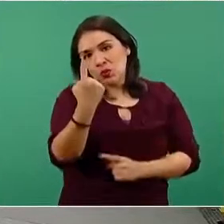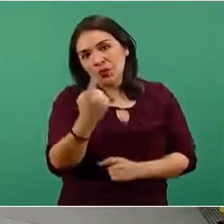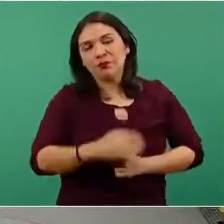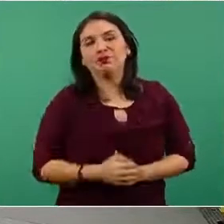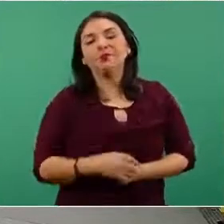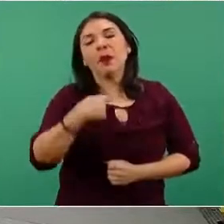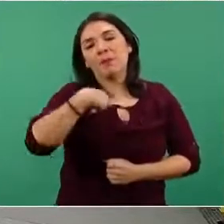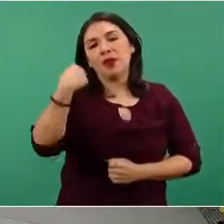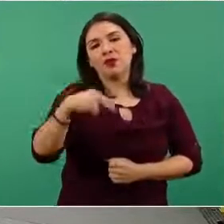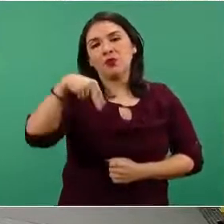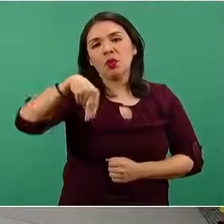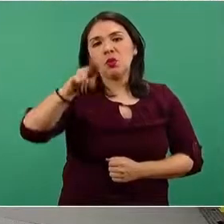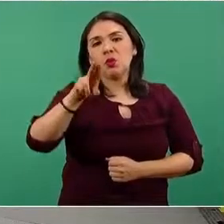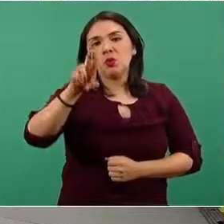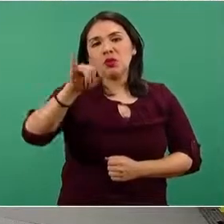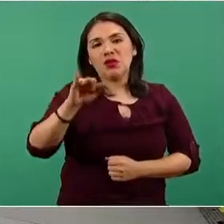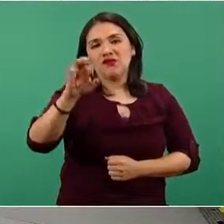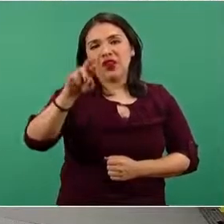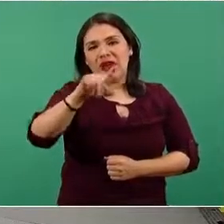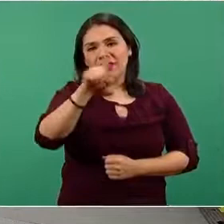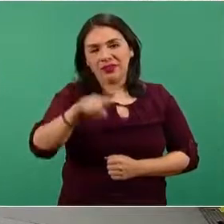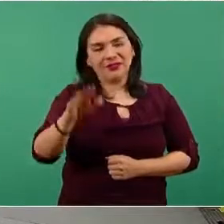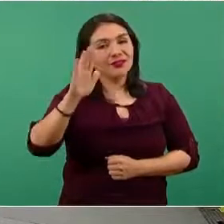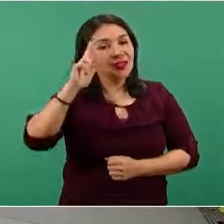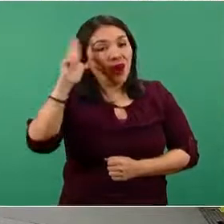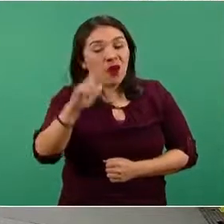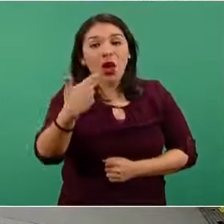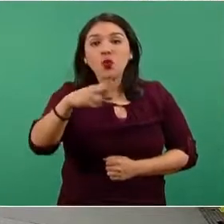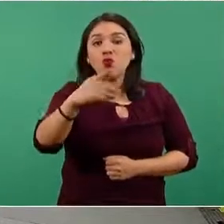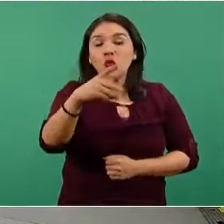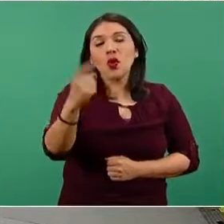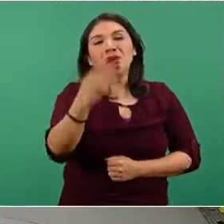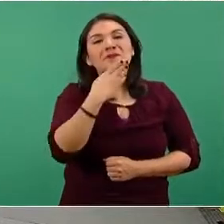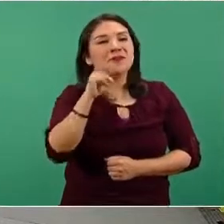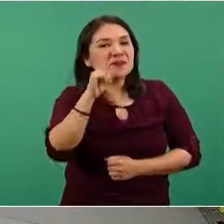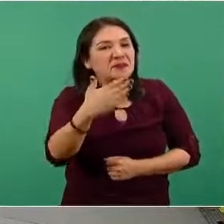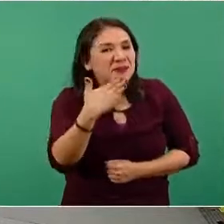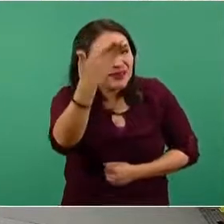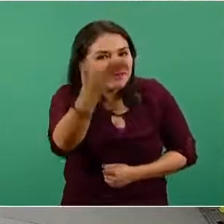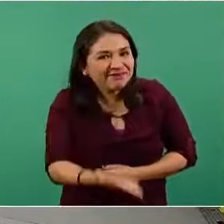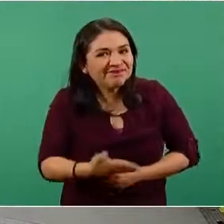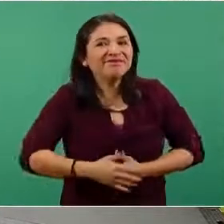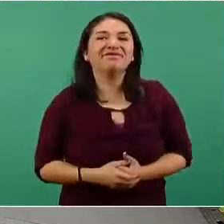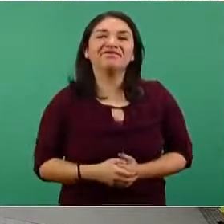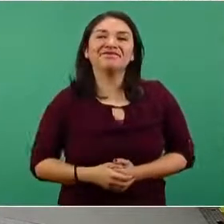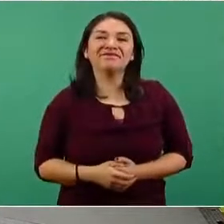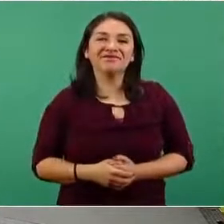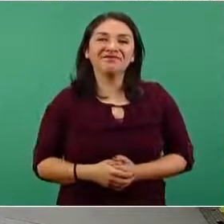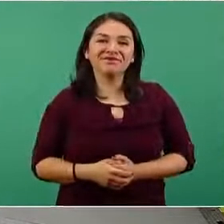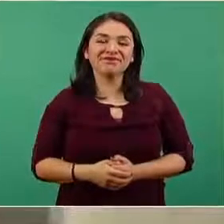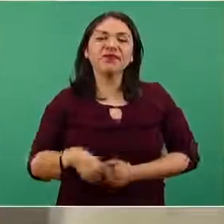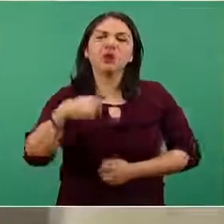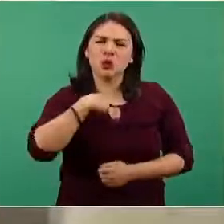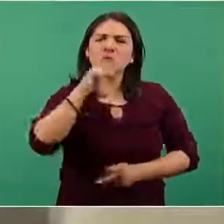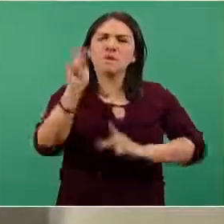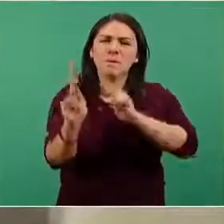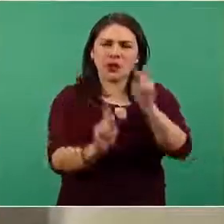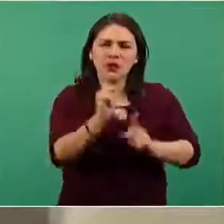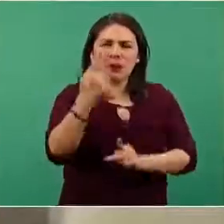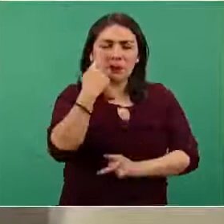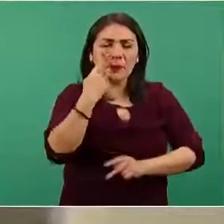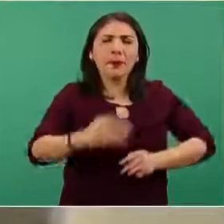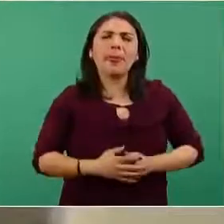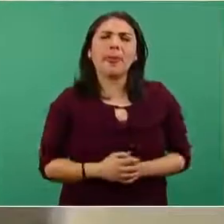Soy Nuri Fernández. Hola, Hugo, ¿cómo estás? Qué bueno verte bien. Y la pregunta es la